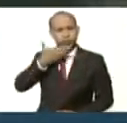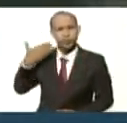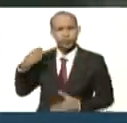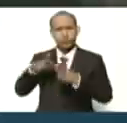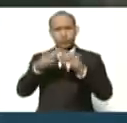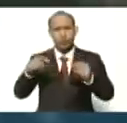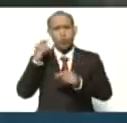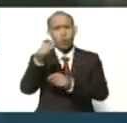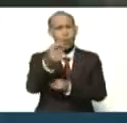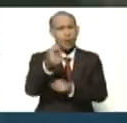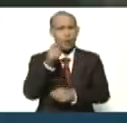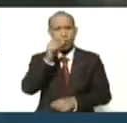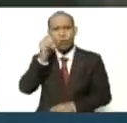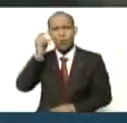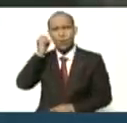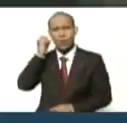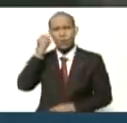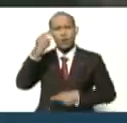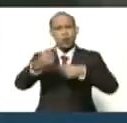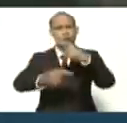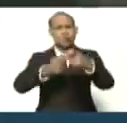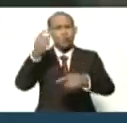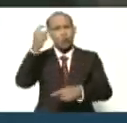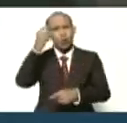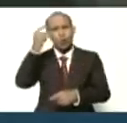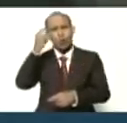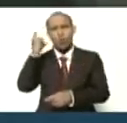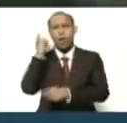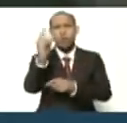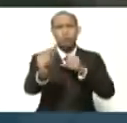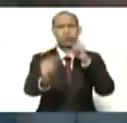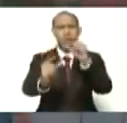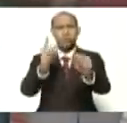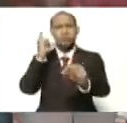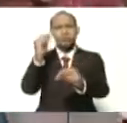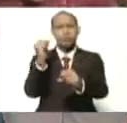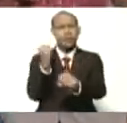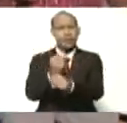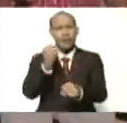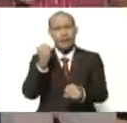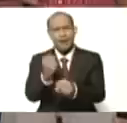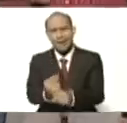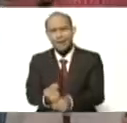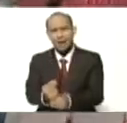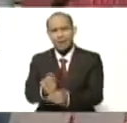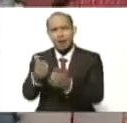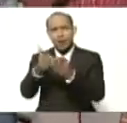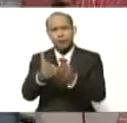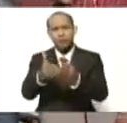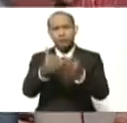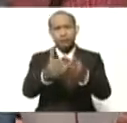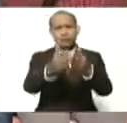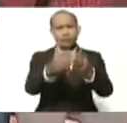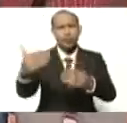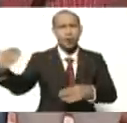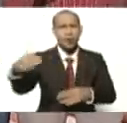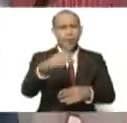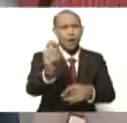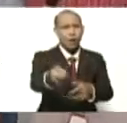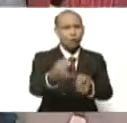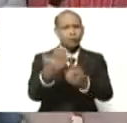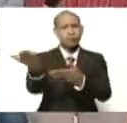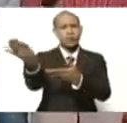pescadores y pescadoras que salen día a día a faenar que salen a ese extenso mar a traer la proteína pesquera para